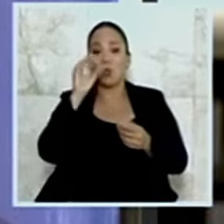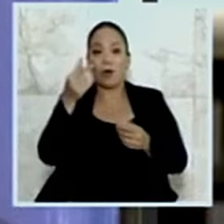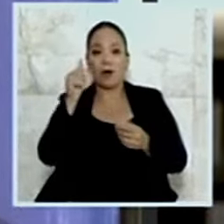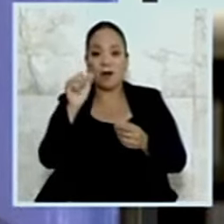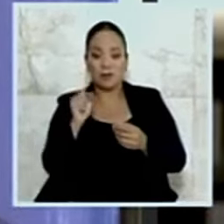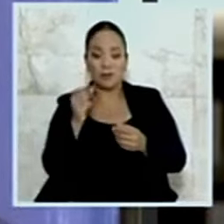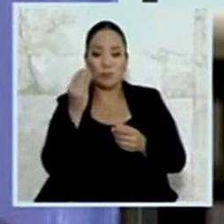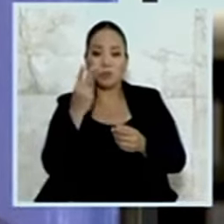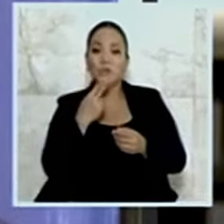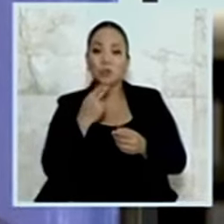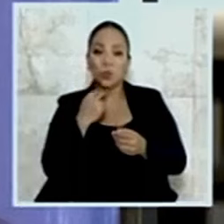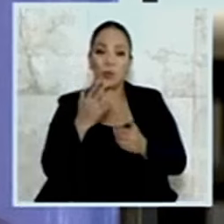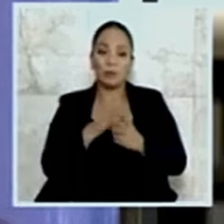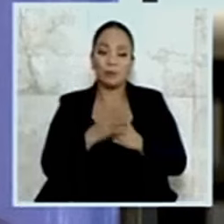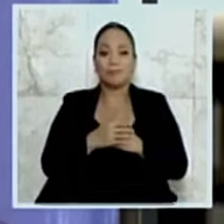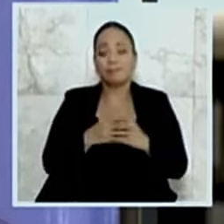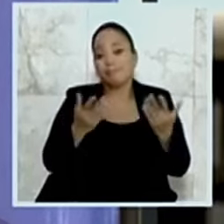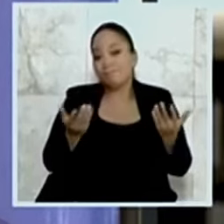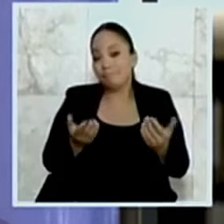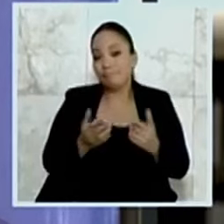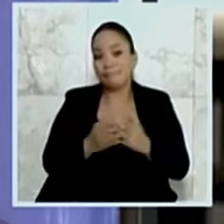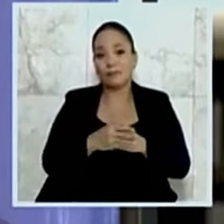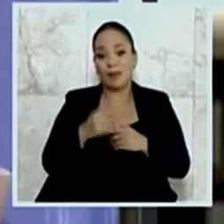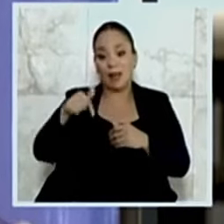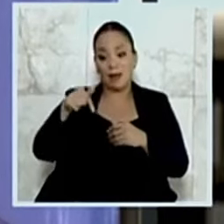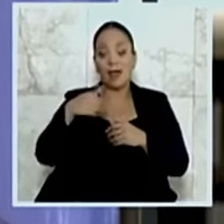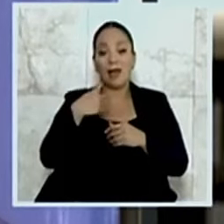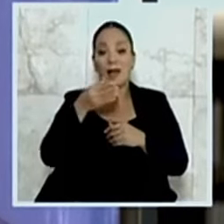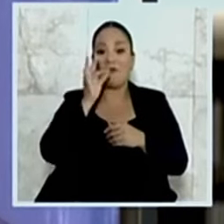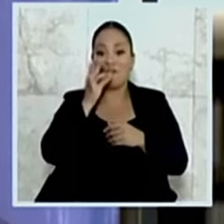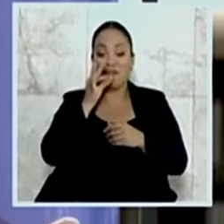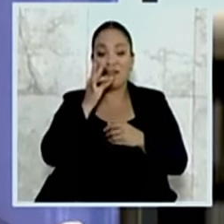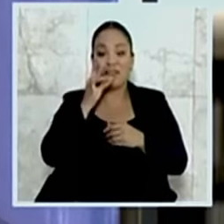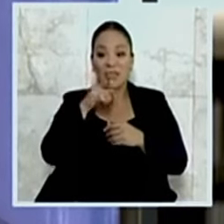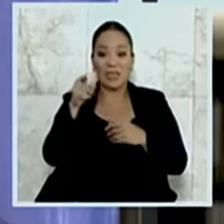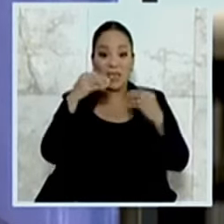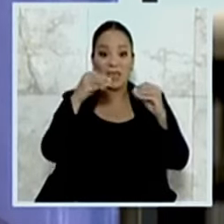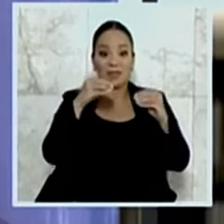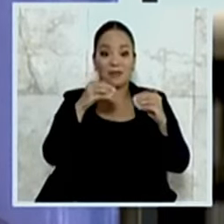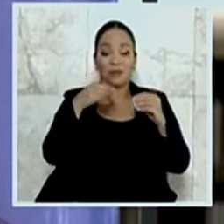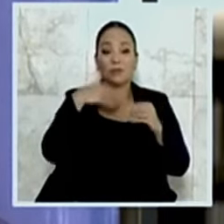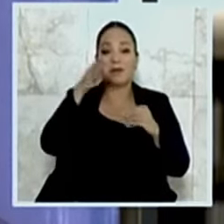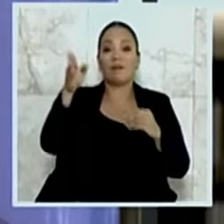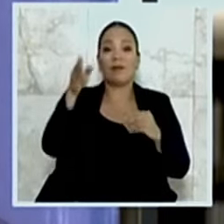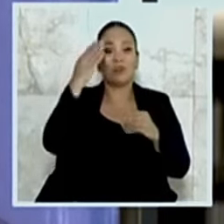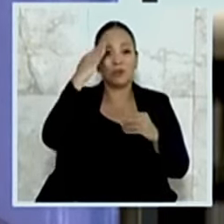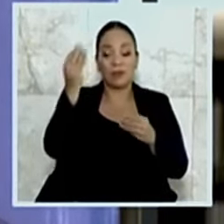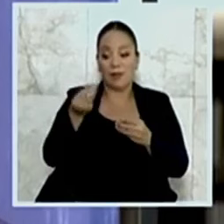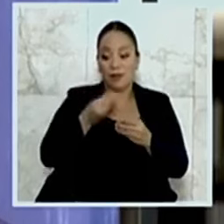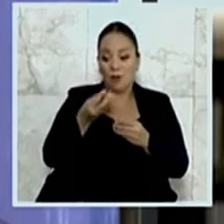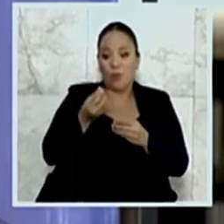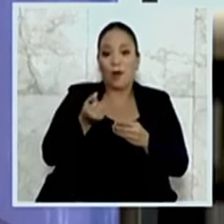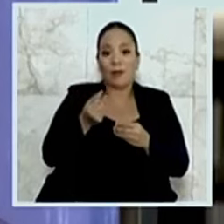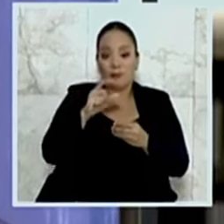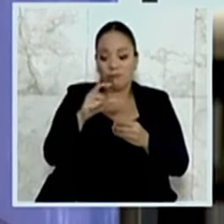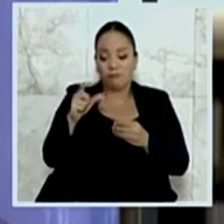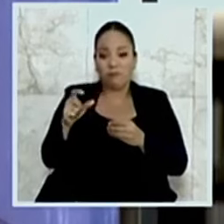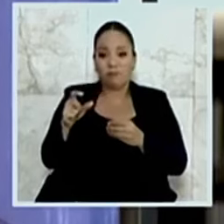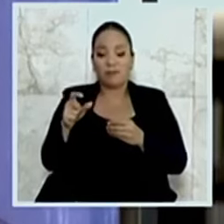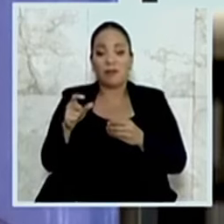accesibles, a pasarse a salchichón, punto, y a comida chatarra. Los refrescos gaseosos con excesos de